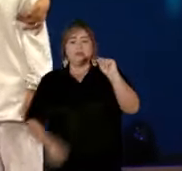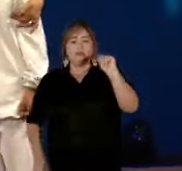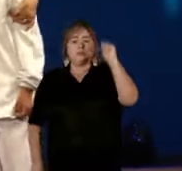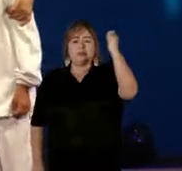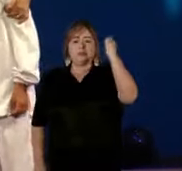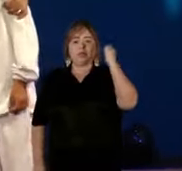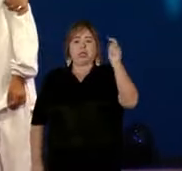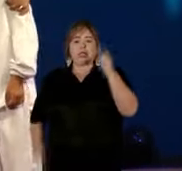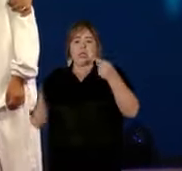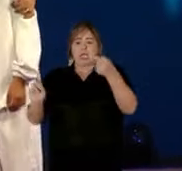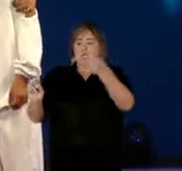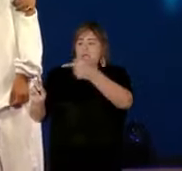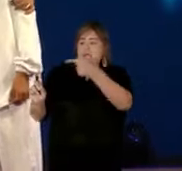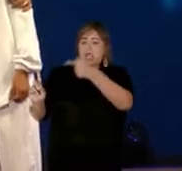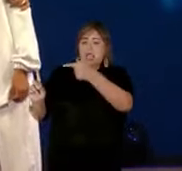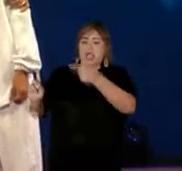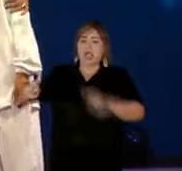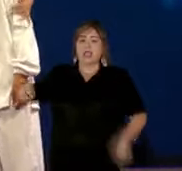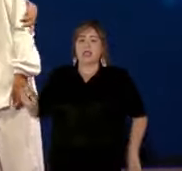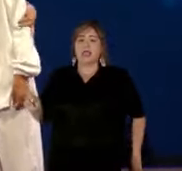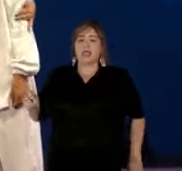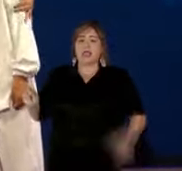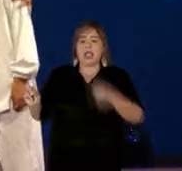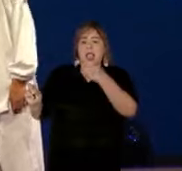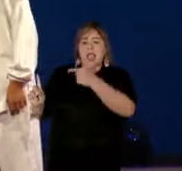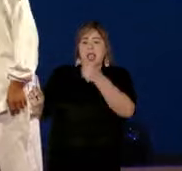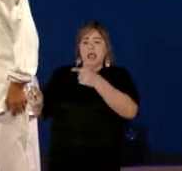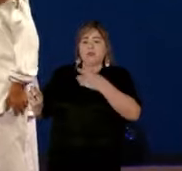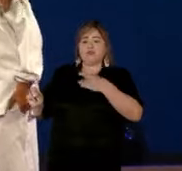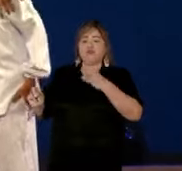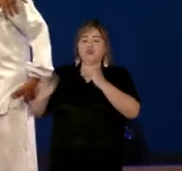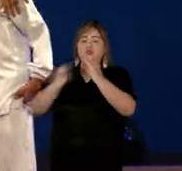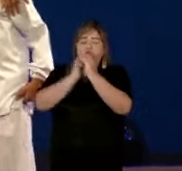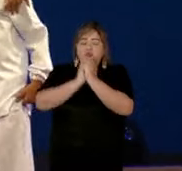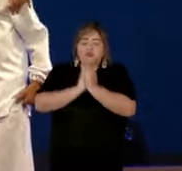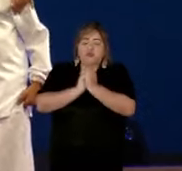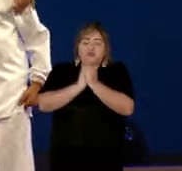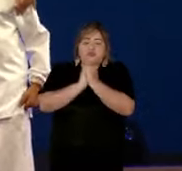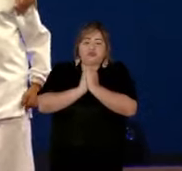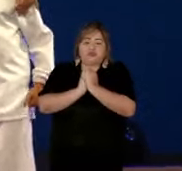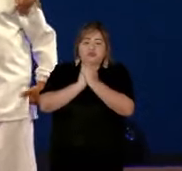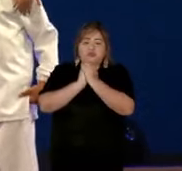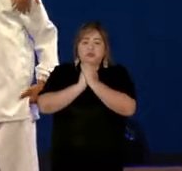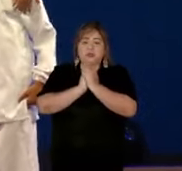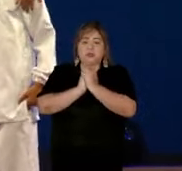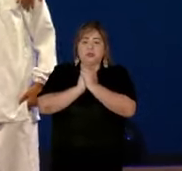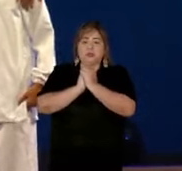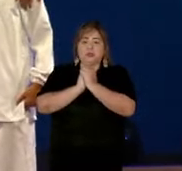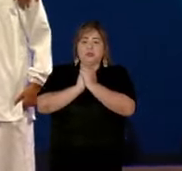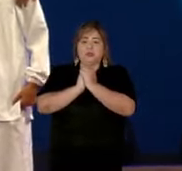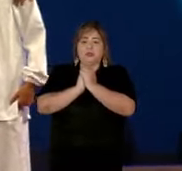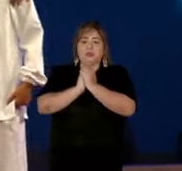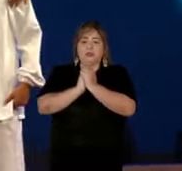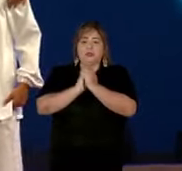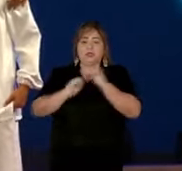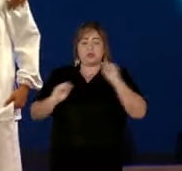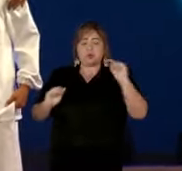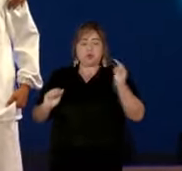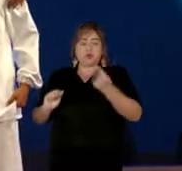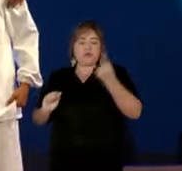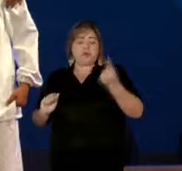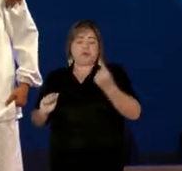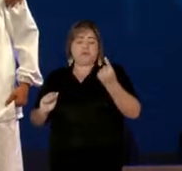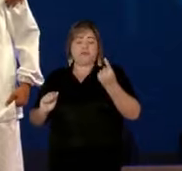Estos niños se descubrieron los lunes en oración. Entonces, ellos espontáneamente comenzaron a